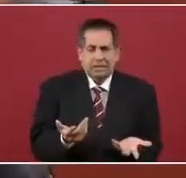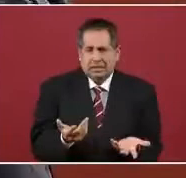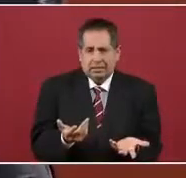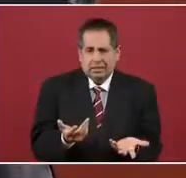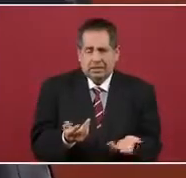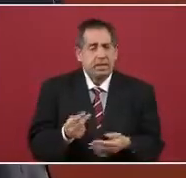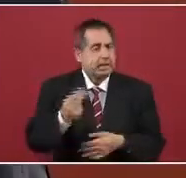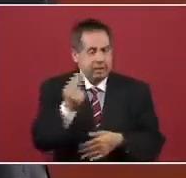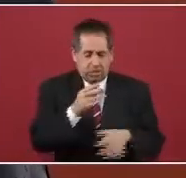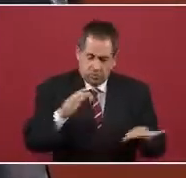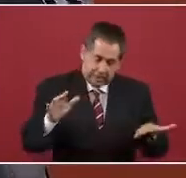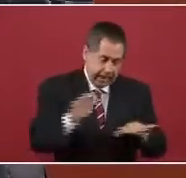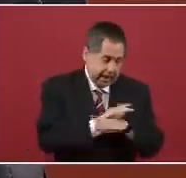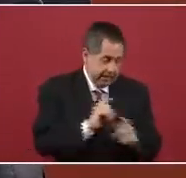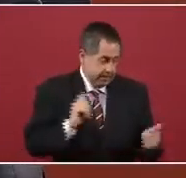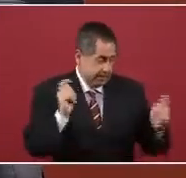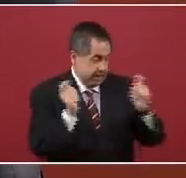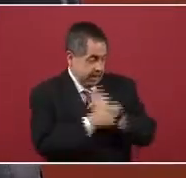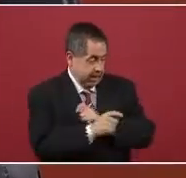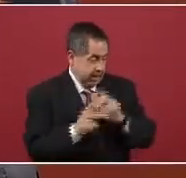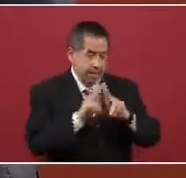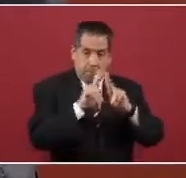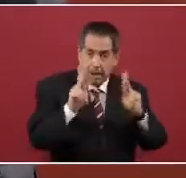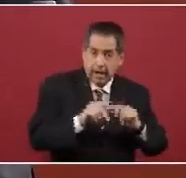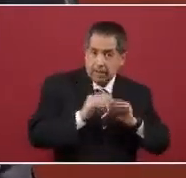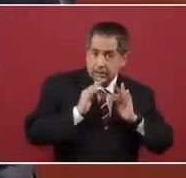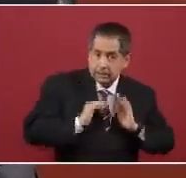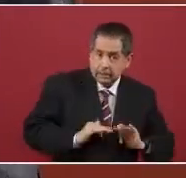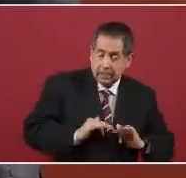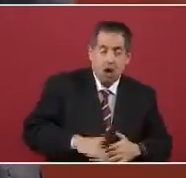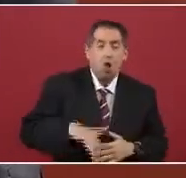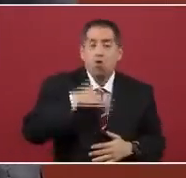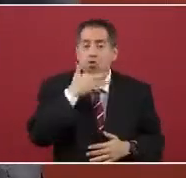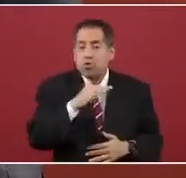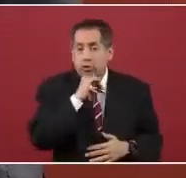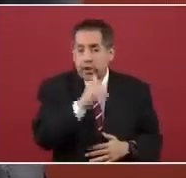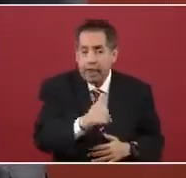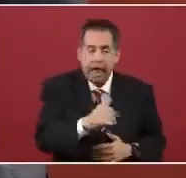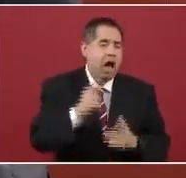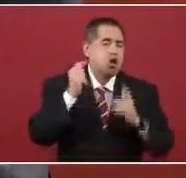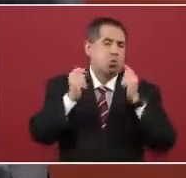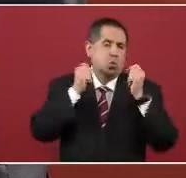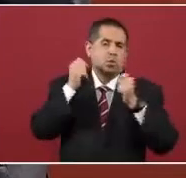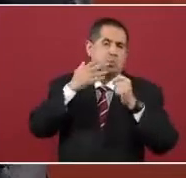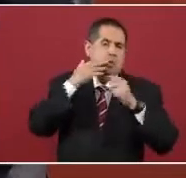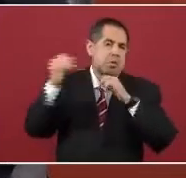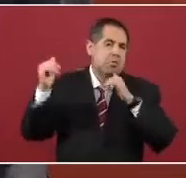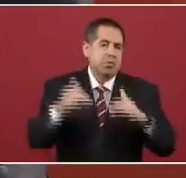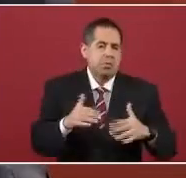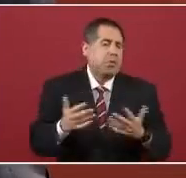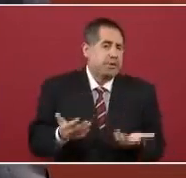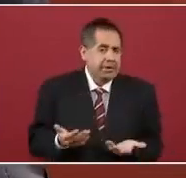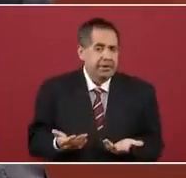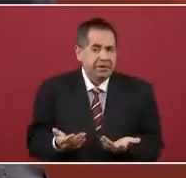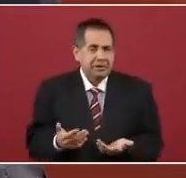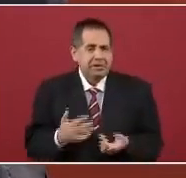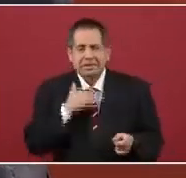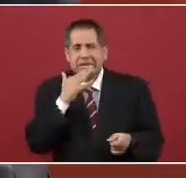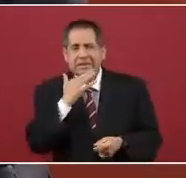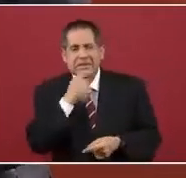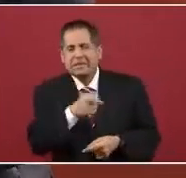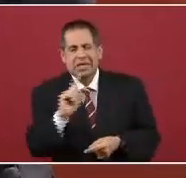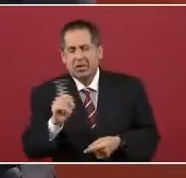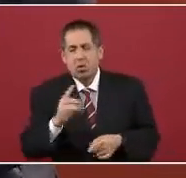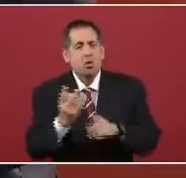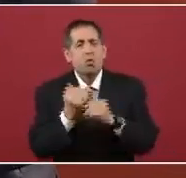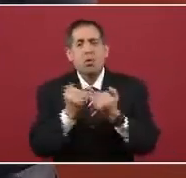Entonces, tenemos que cambiar eso y que ya no haya corrupción como la que